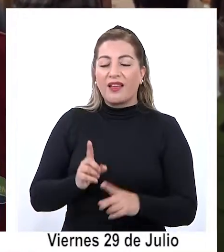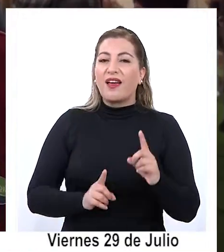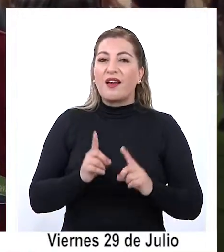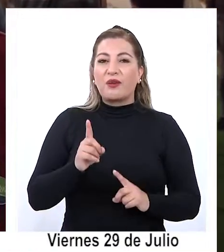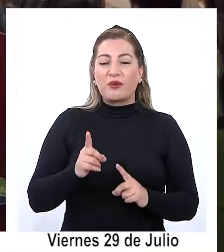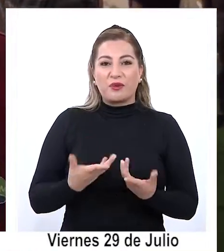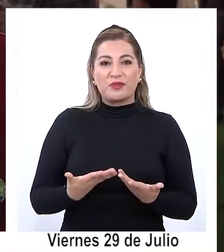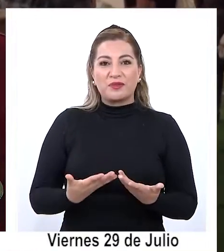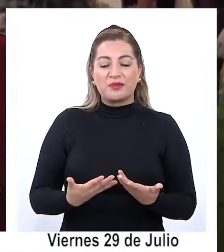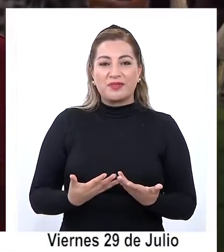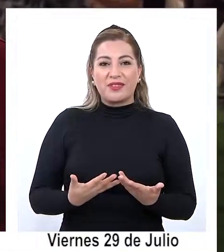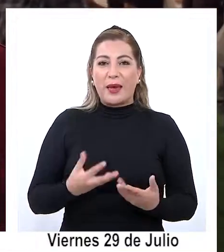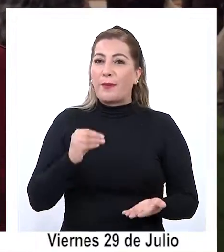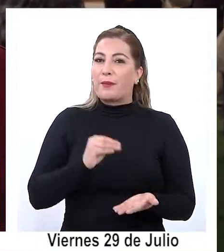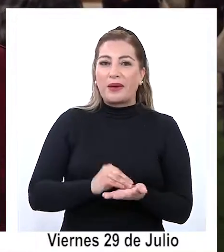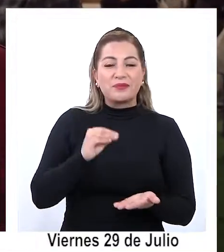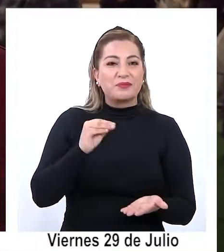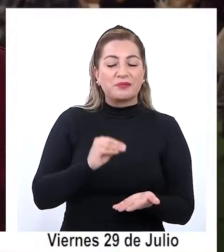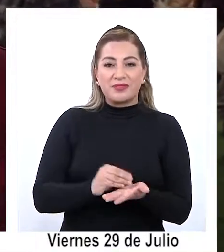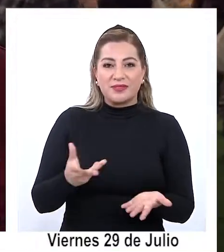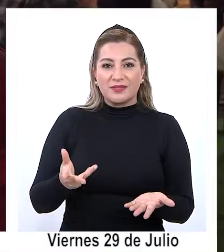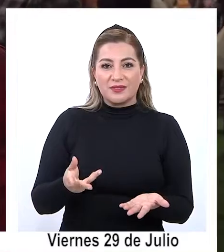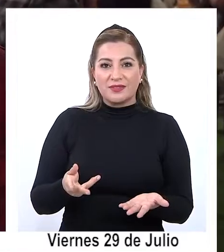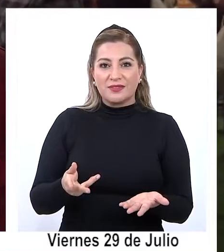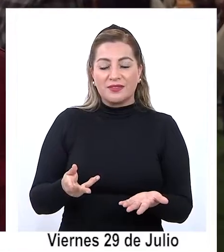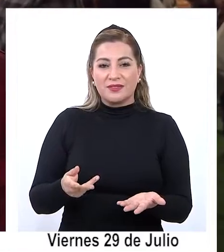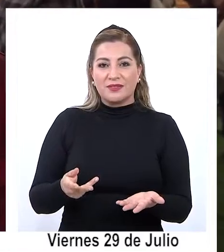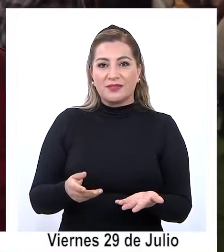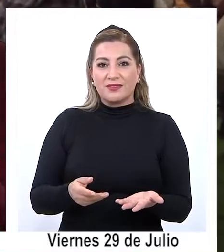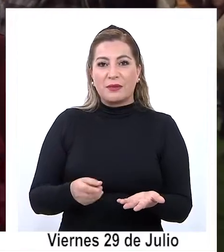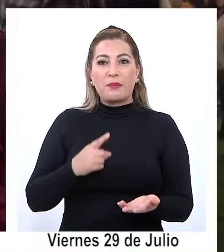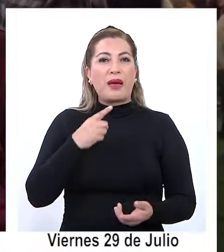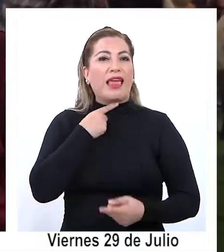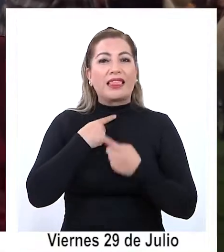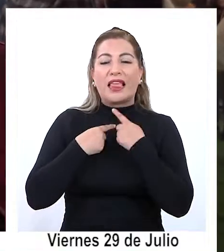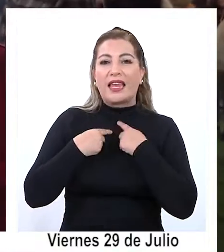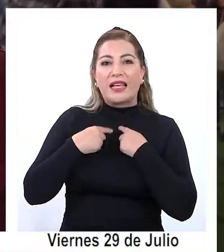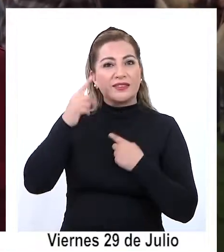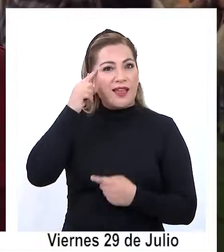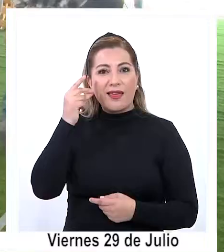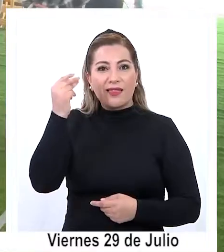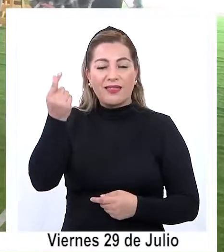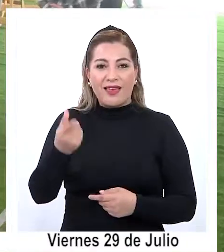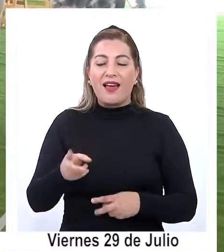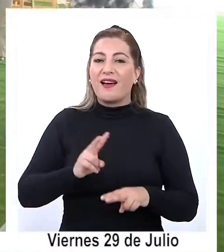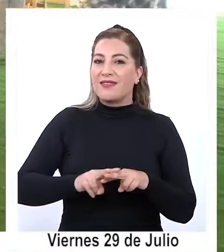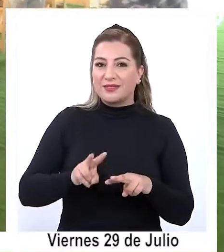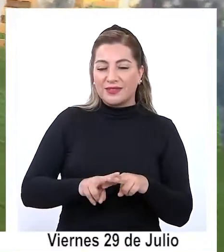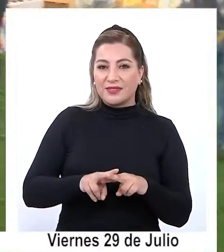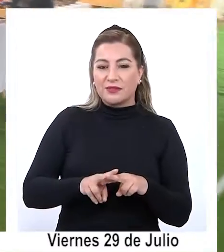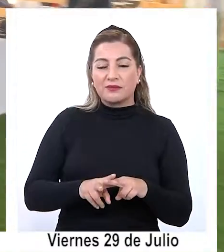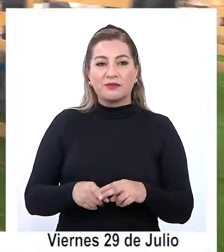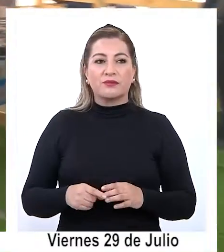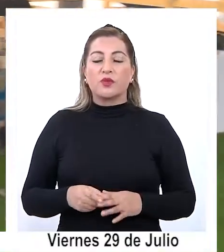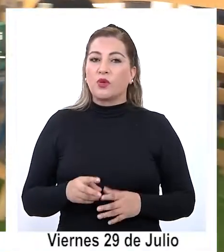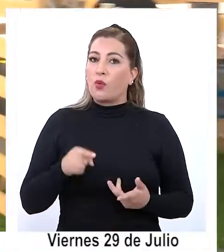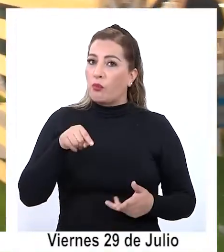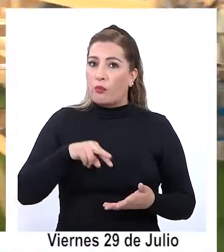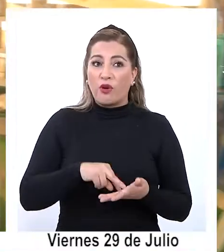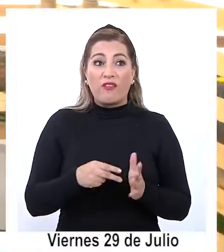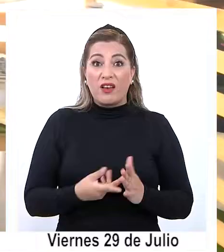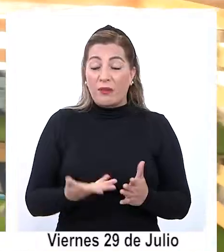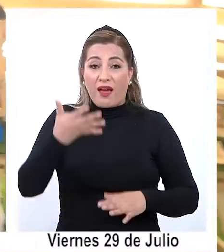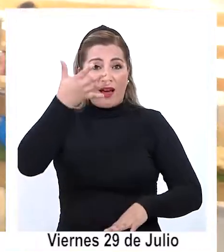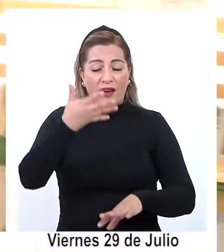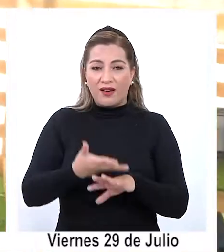forma con el tiempo cada vez hay más incentivo y más interés en desarrollarse. Claramente un problema creciente, efectivamente,